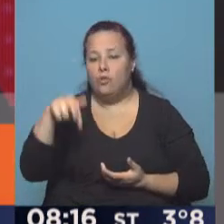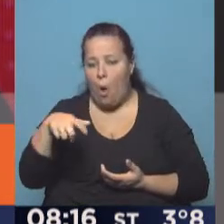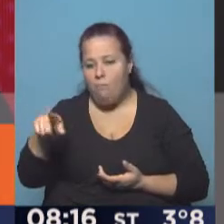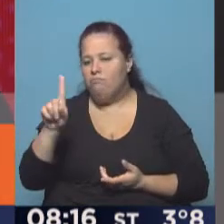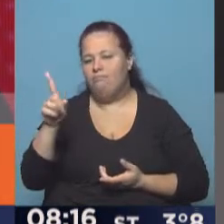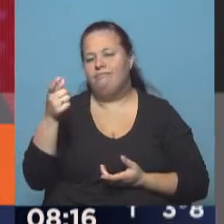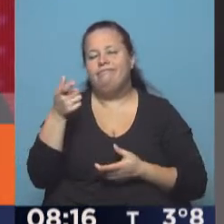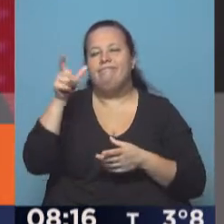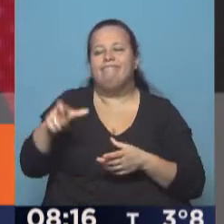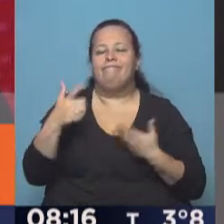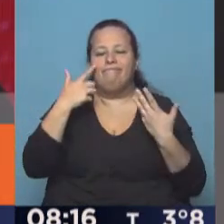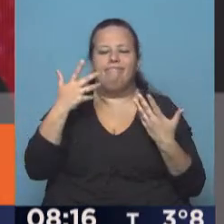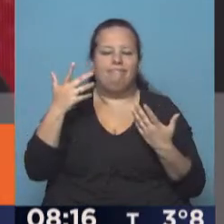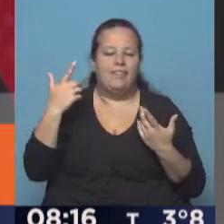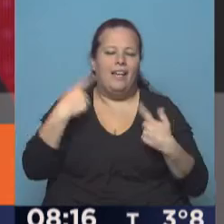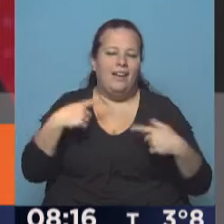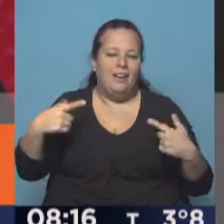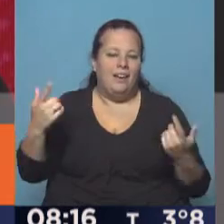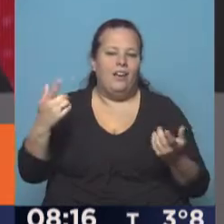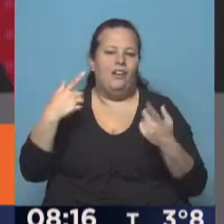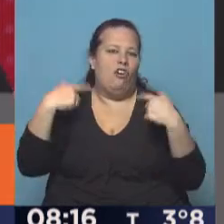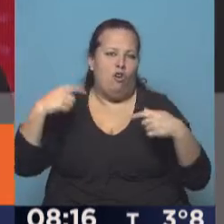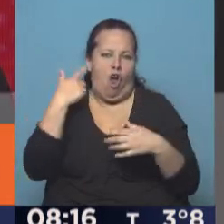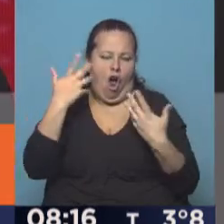es un fenómeno en muchas dimensiones,